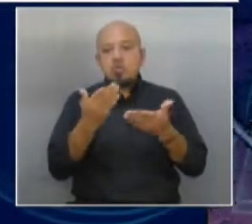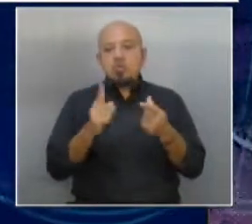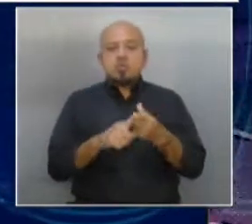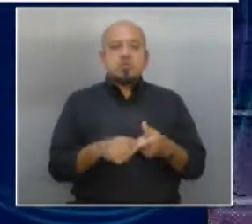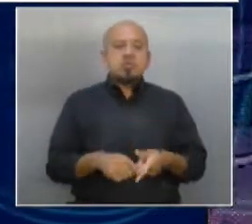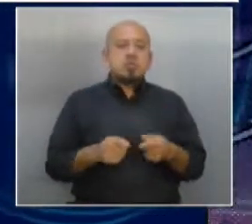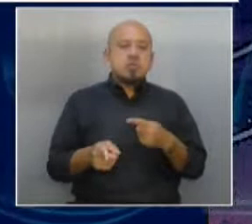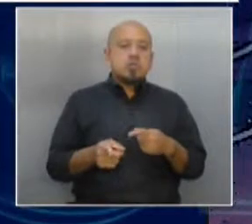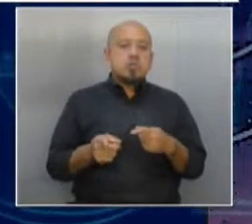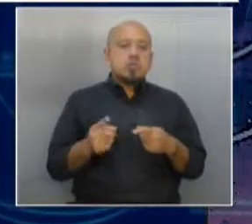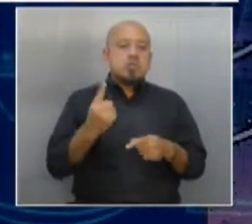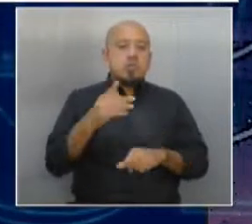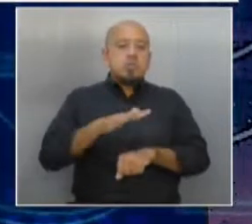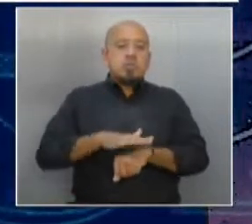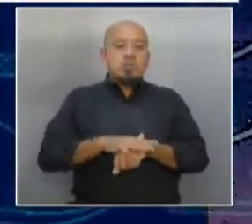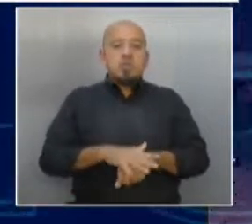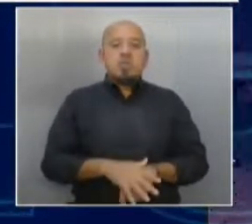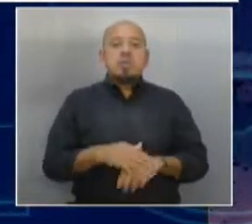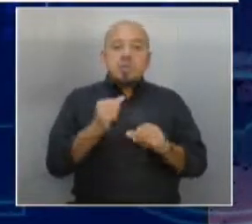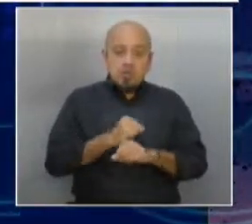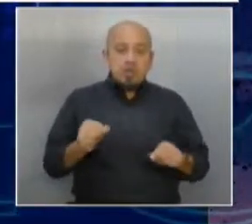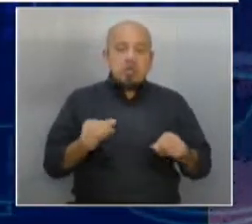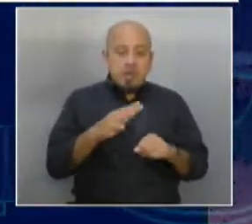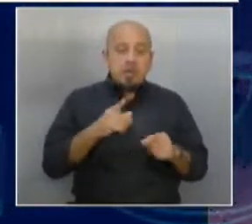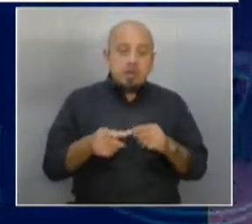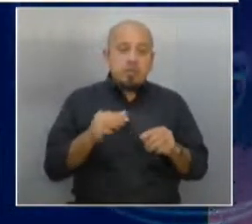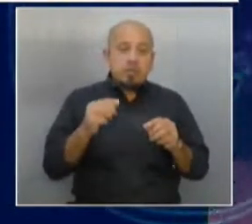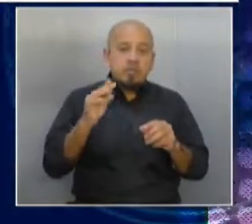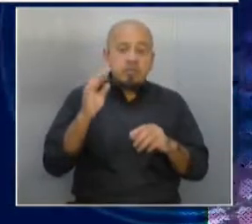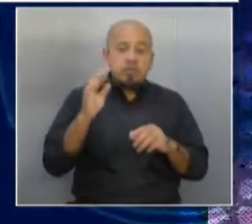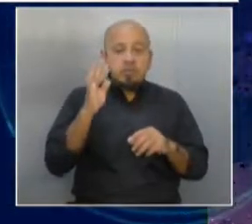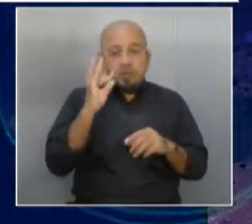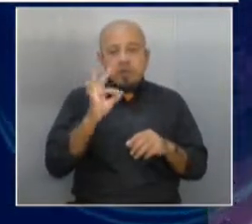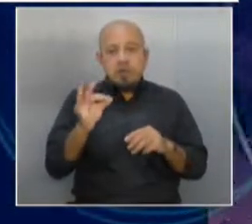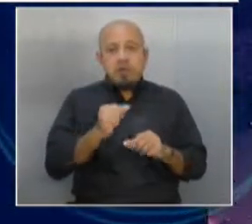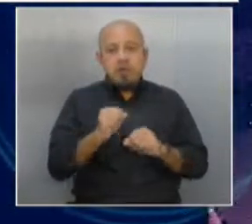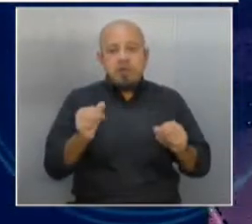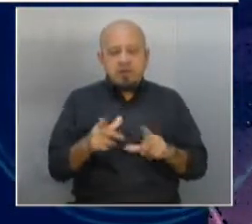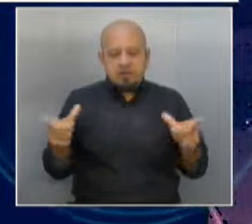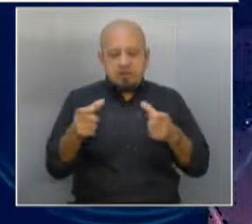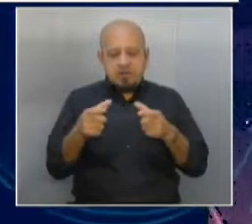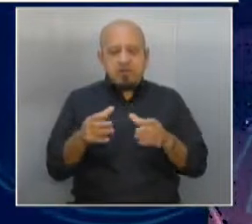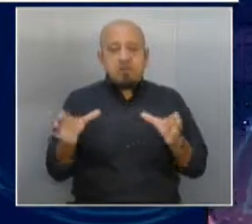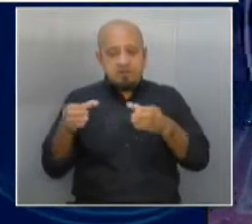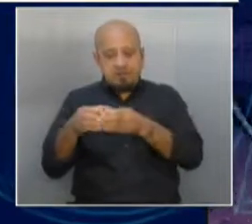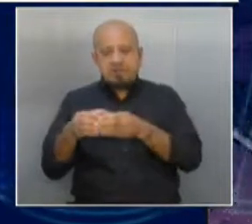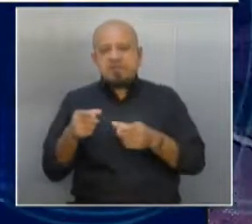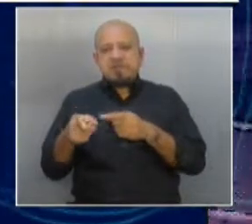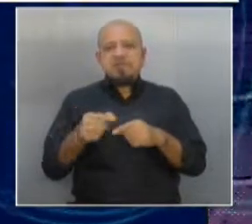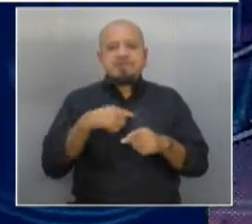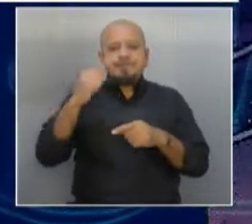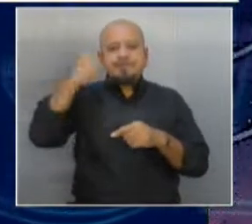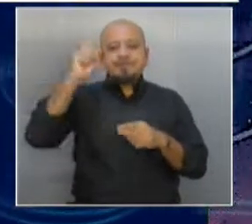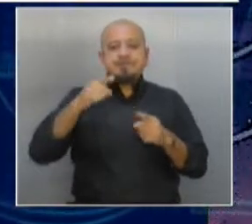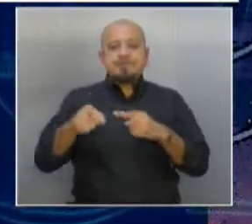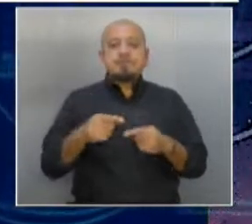hubo un momento donde se podía, que había posibilidad de reunión y grupalidad. Entonces, lancé como la idea y